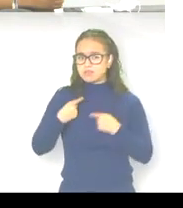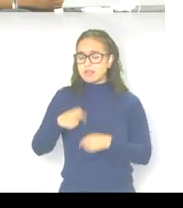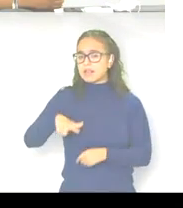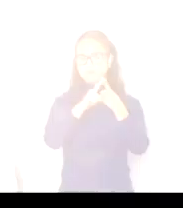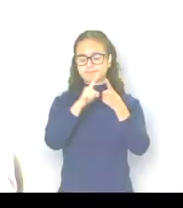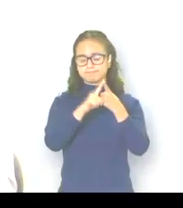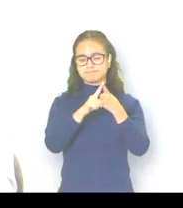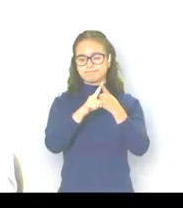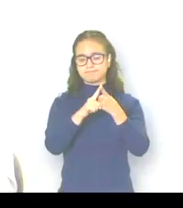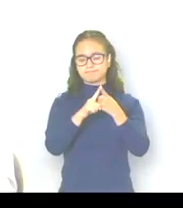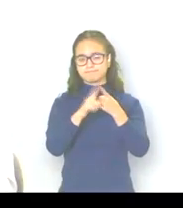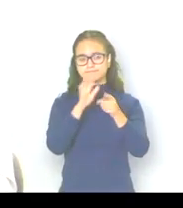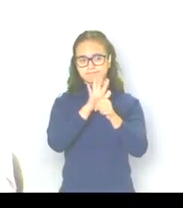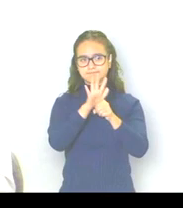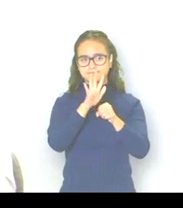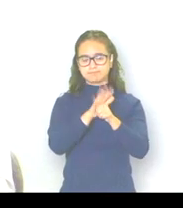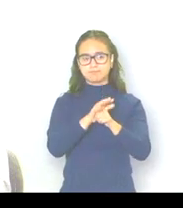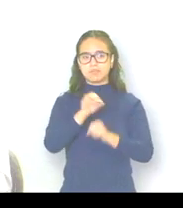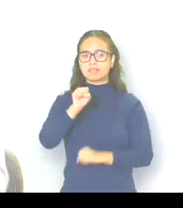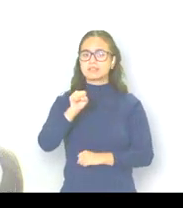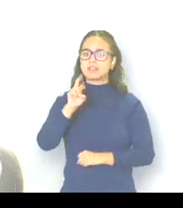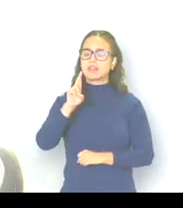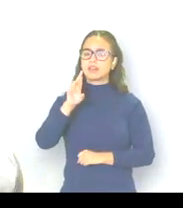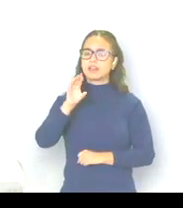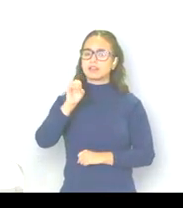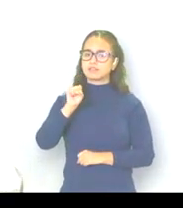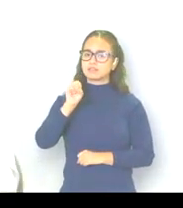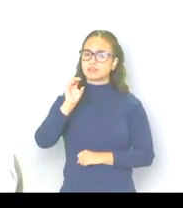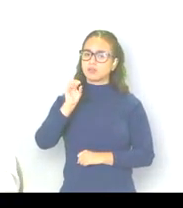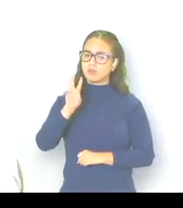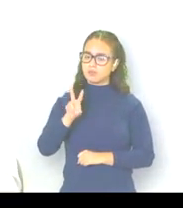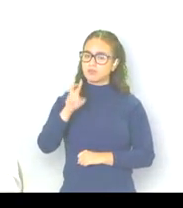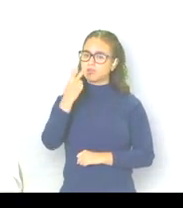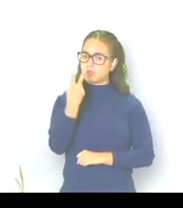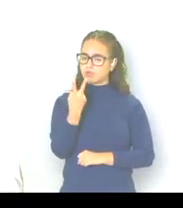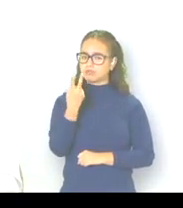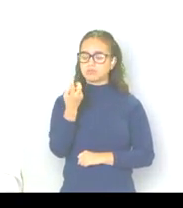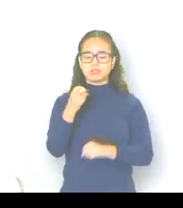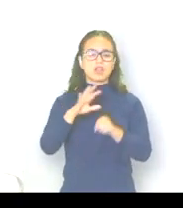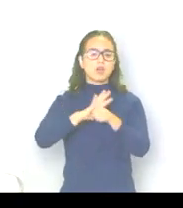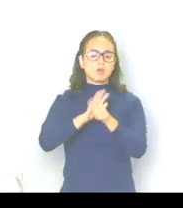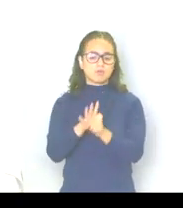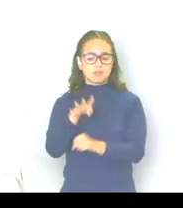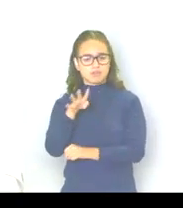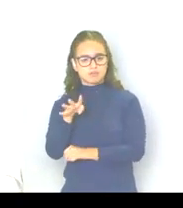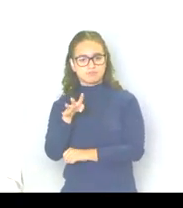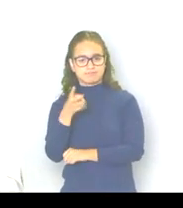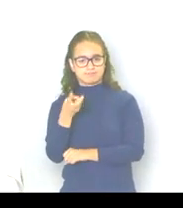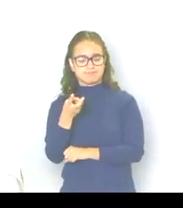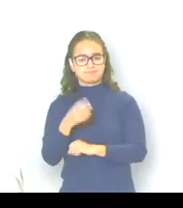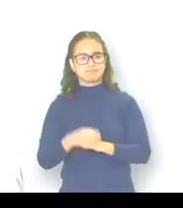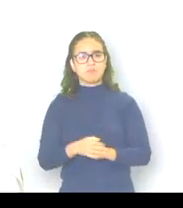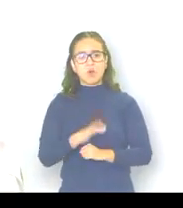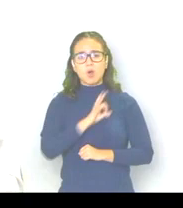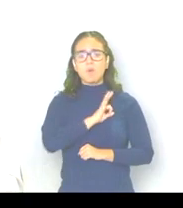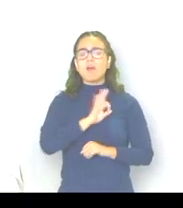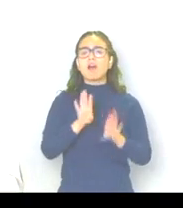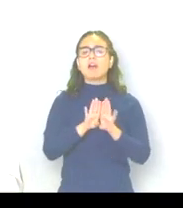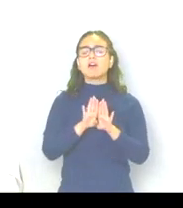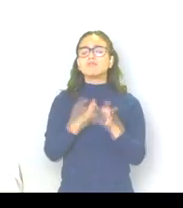marzo. El SARS-CoV-2, el que origina COVID-19, se puede